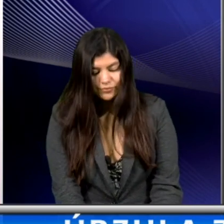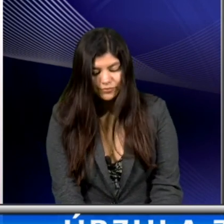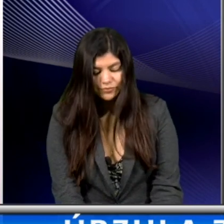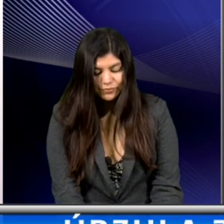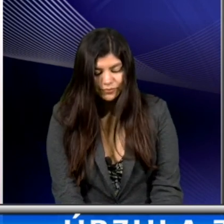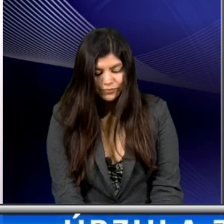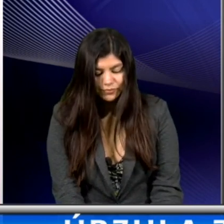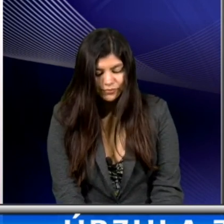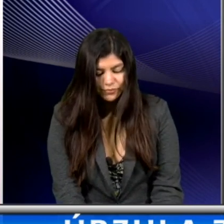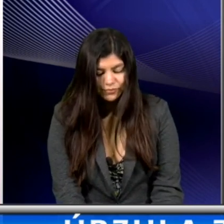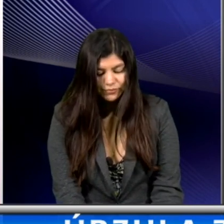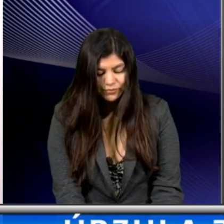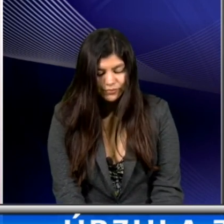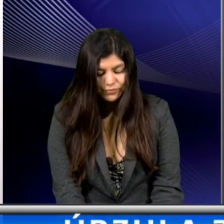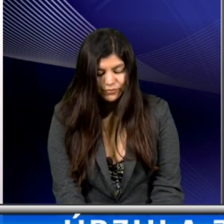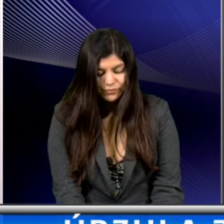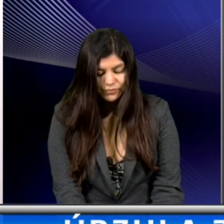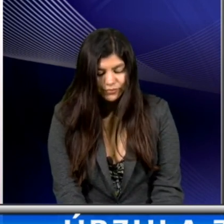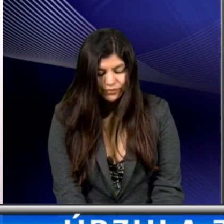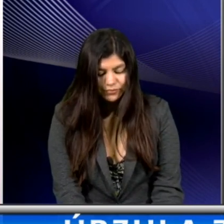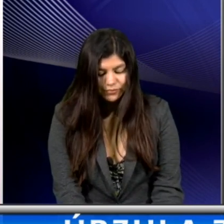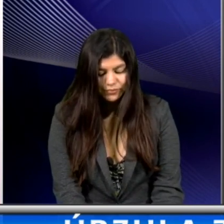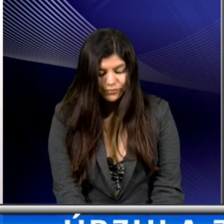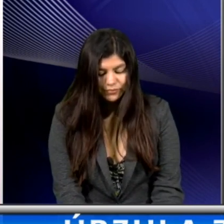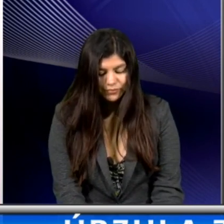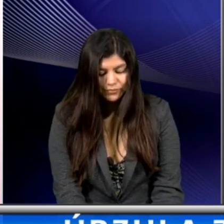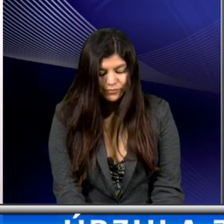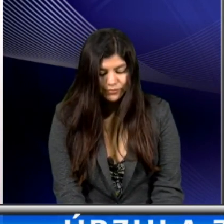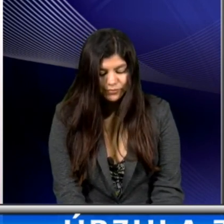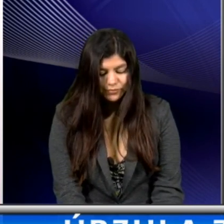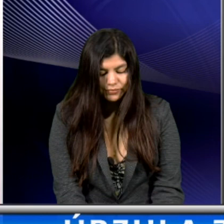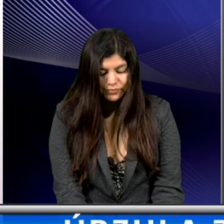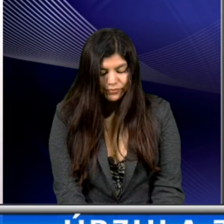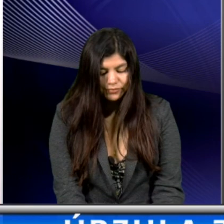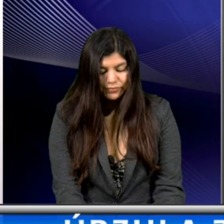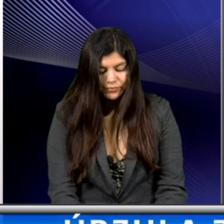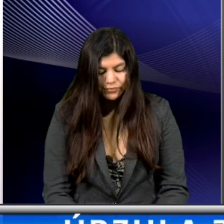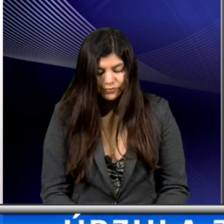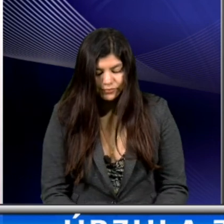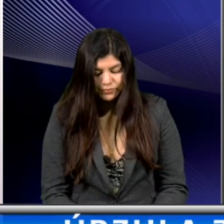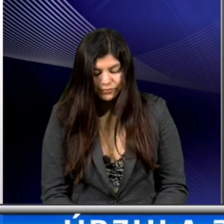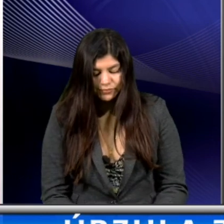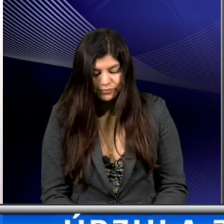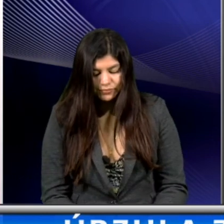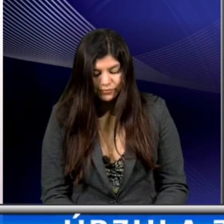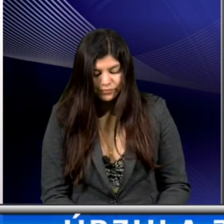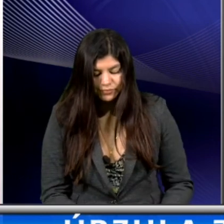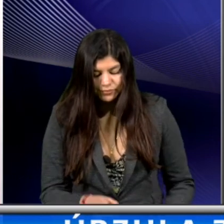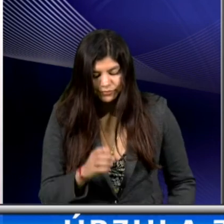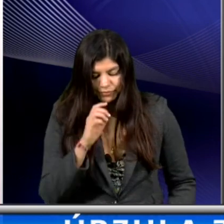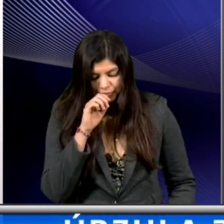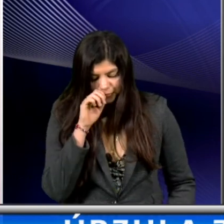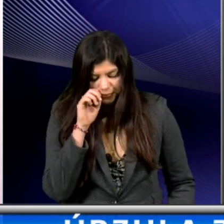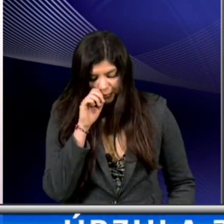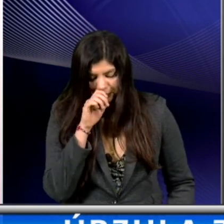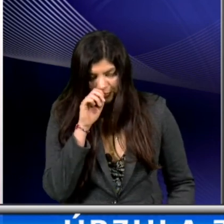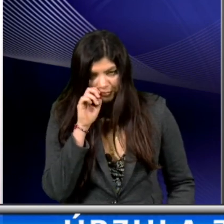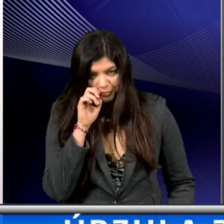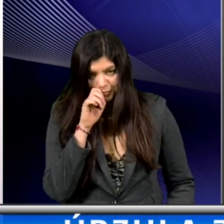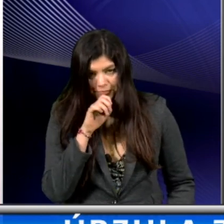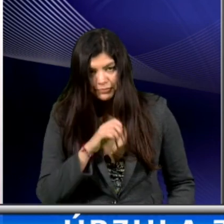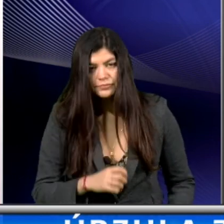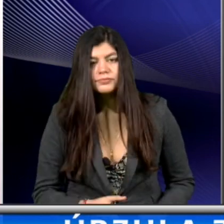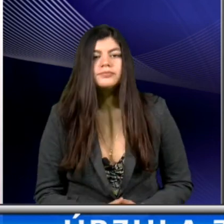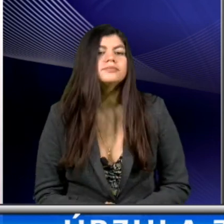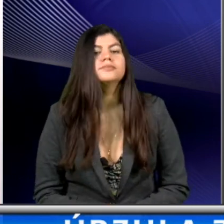lineamientos, ¿cierto?, que ayuden a establecer rutinas dentro del grupo familiar, pero de igual forma todos estos esfuerzos